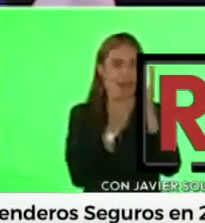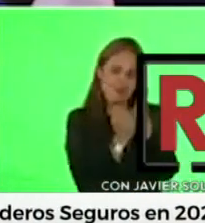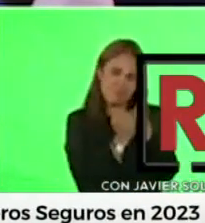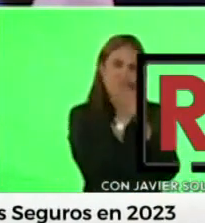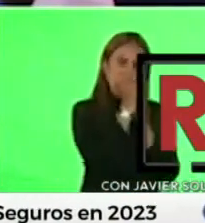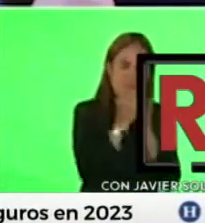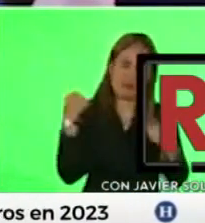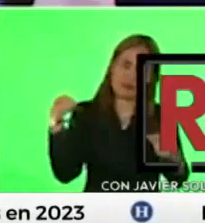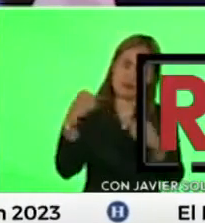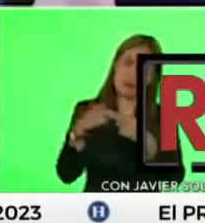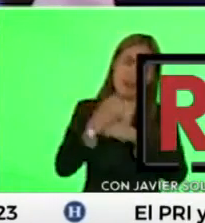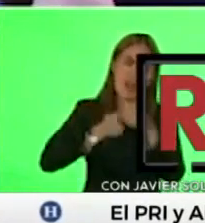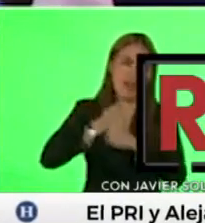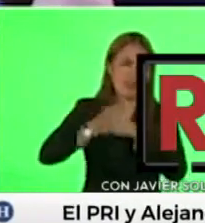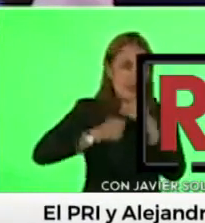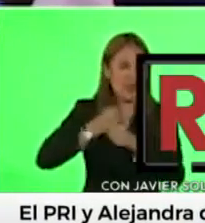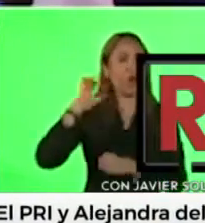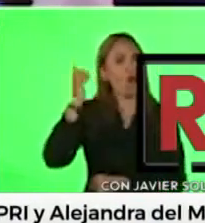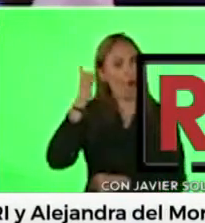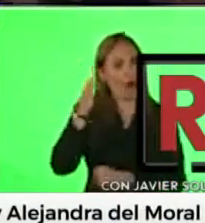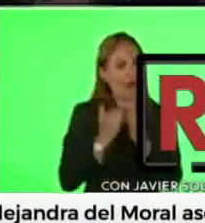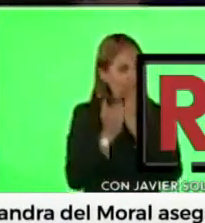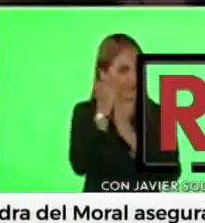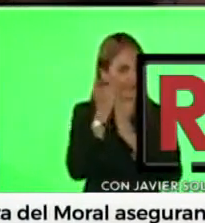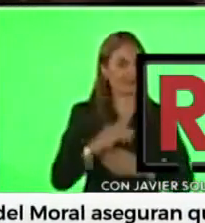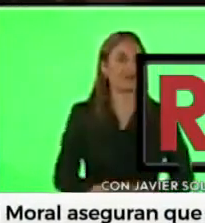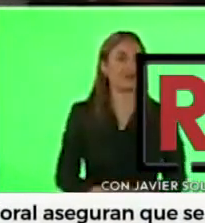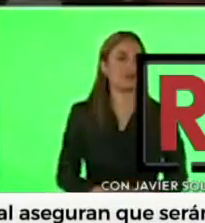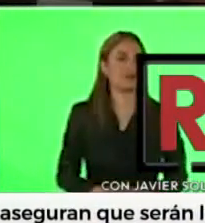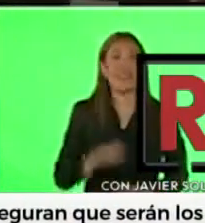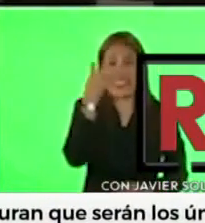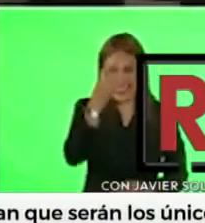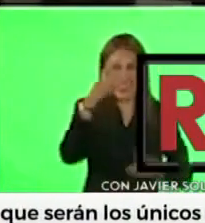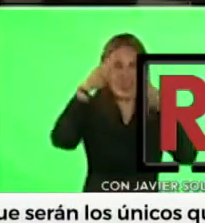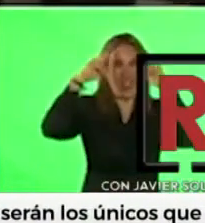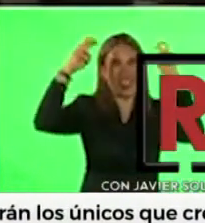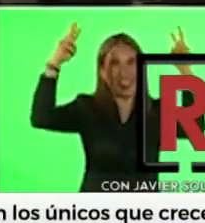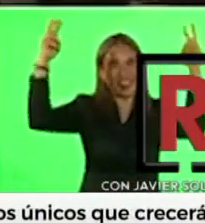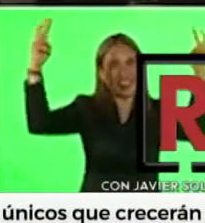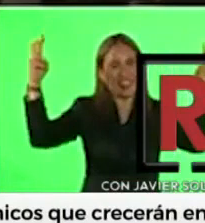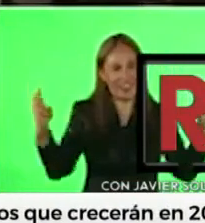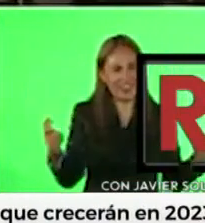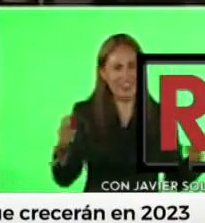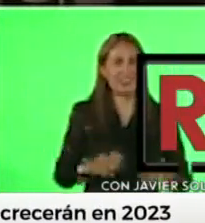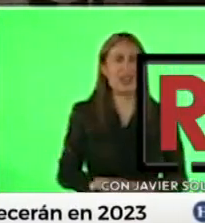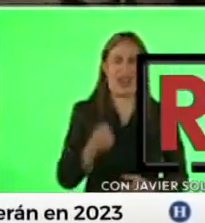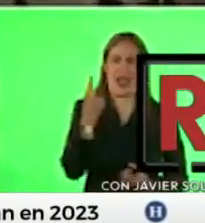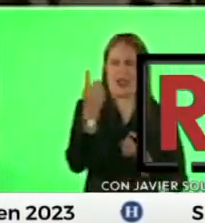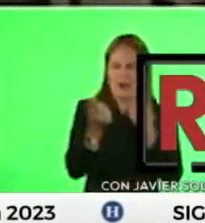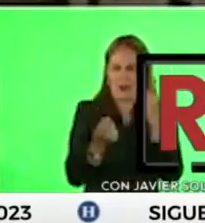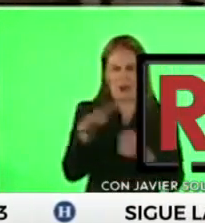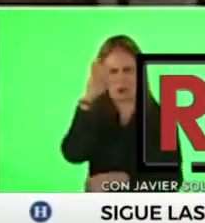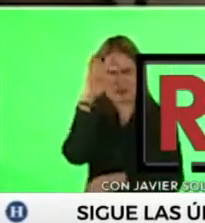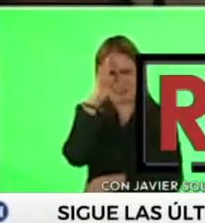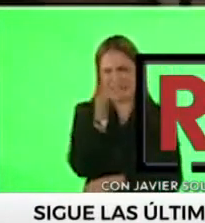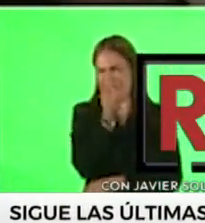trayectorias de estas personas mayores, y que sin embargo estaban y ya estaban también muy activos proponiendo ideas. Entonces, primero que nada, creo que